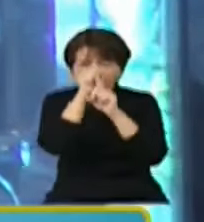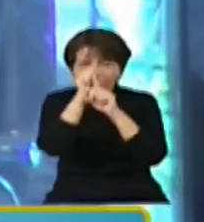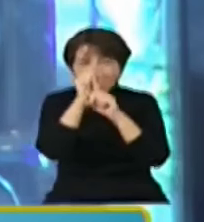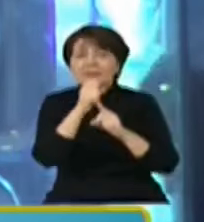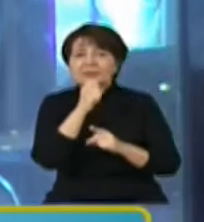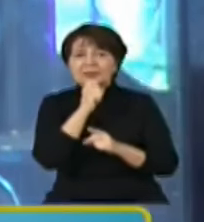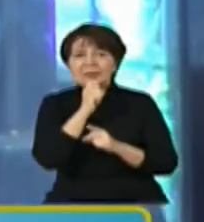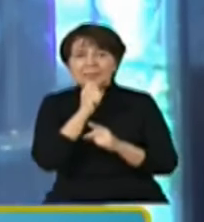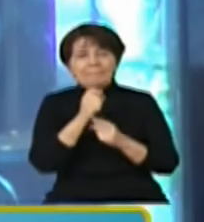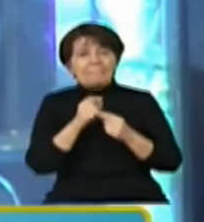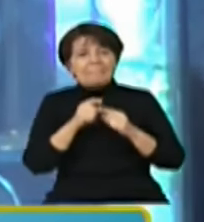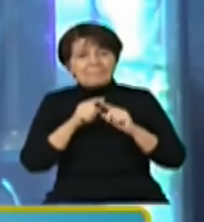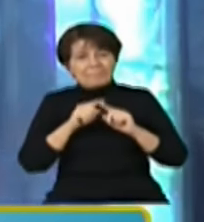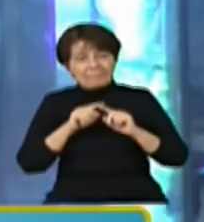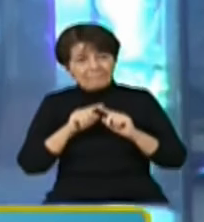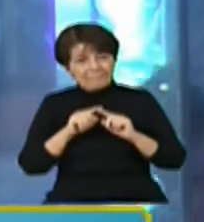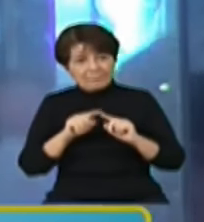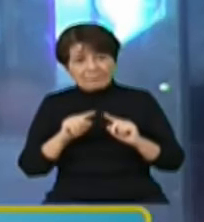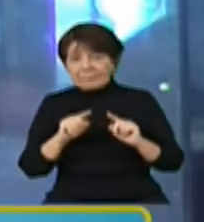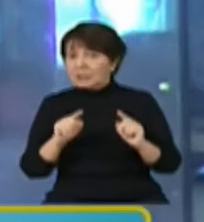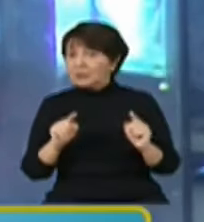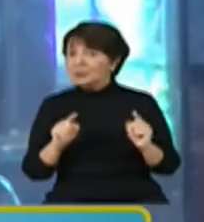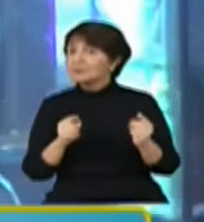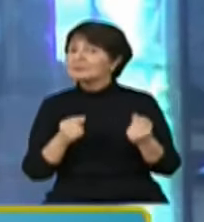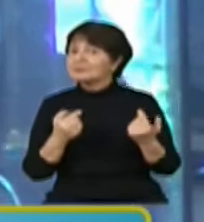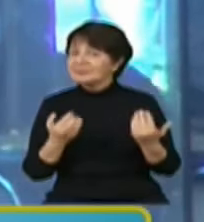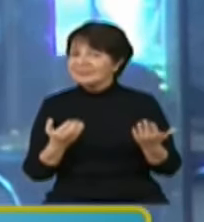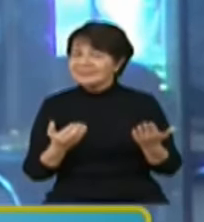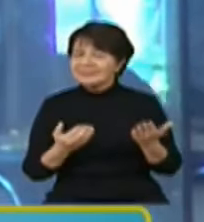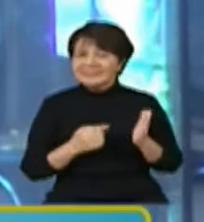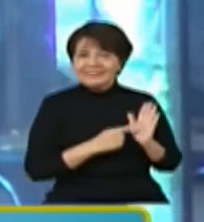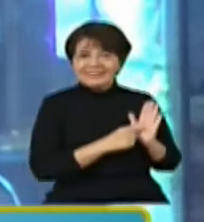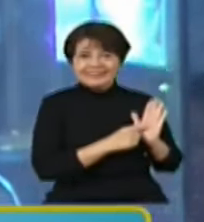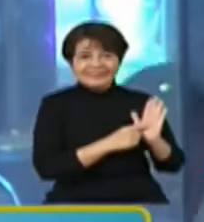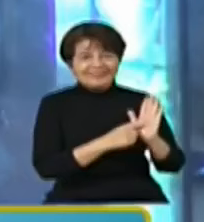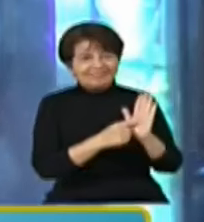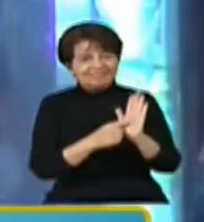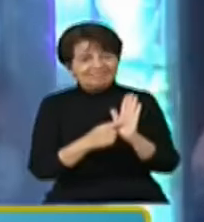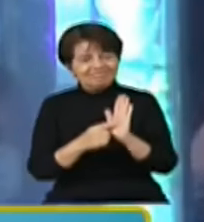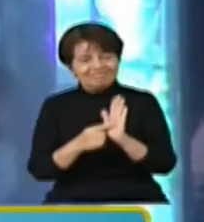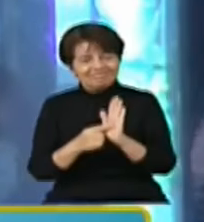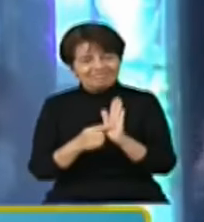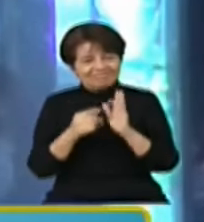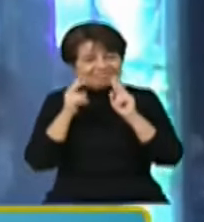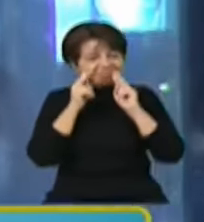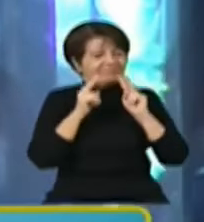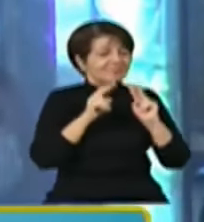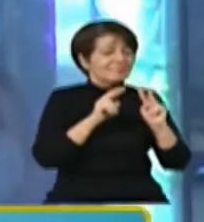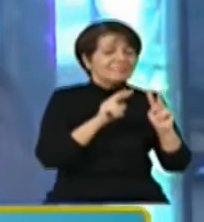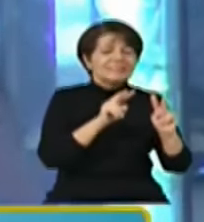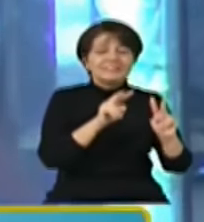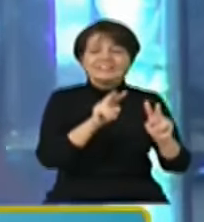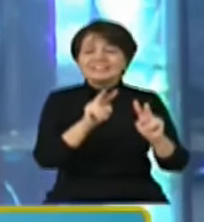imperceptibles. Son pequeños, pero están abiertos.